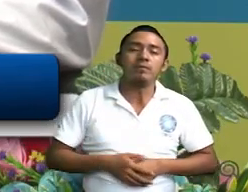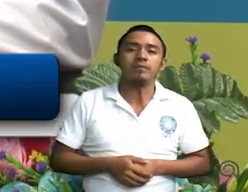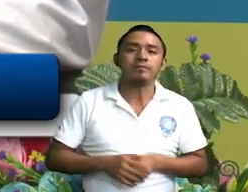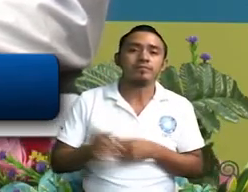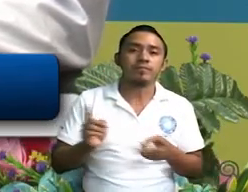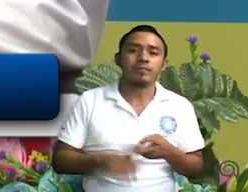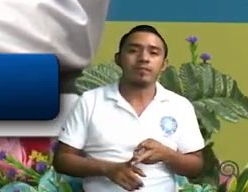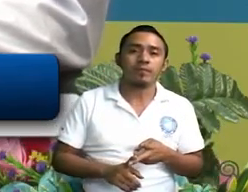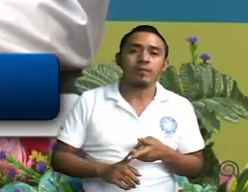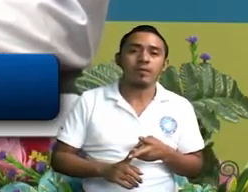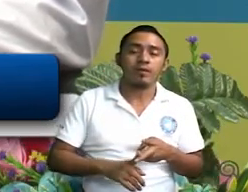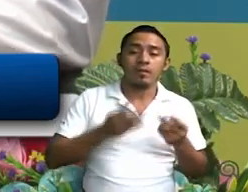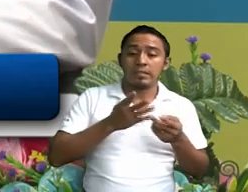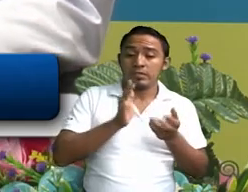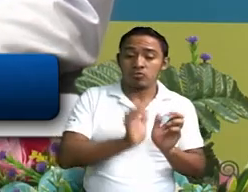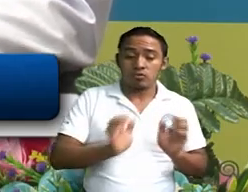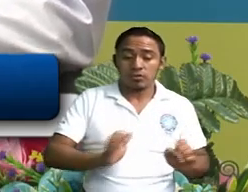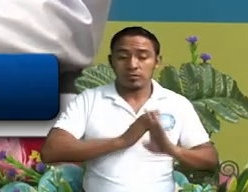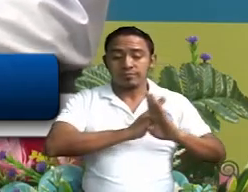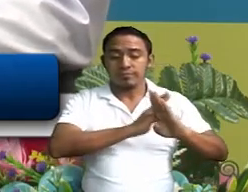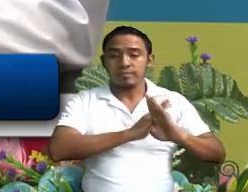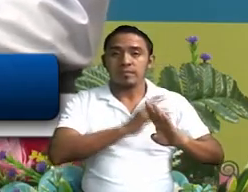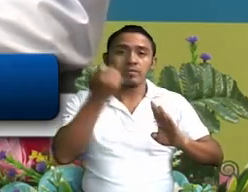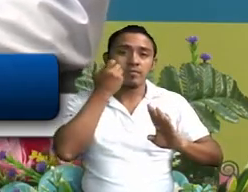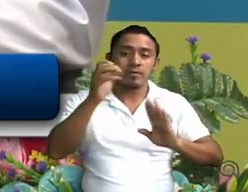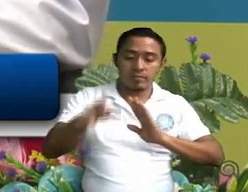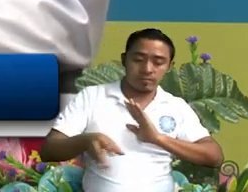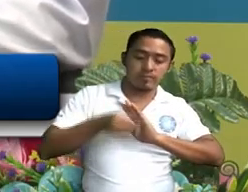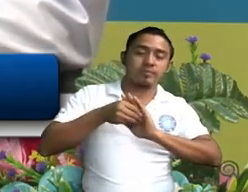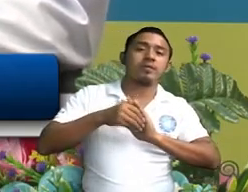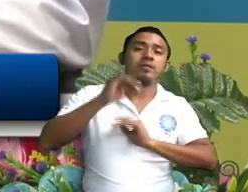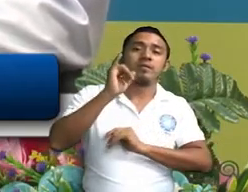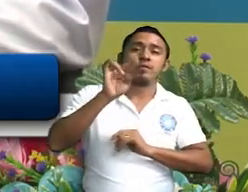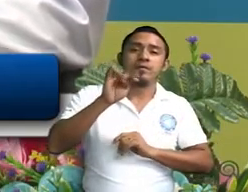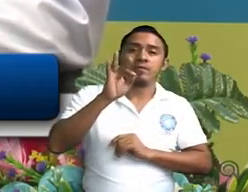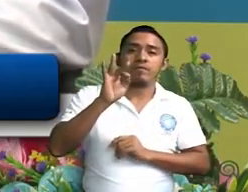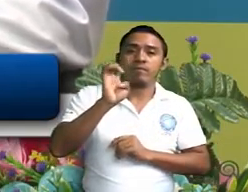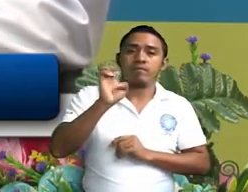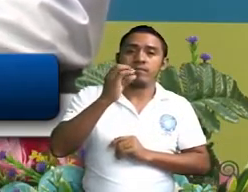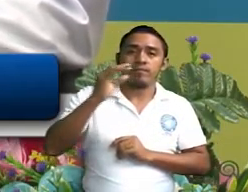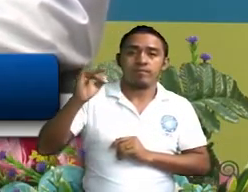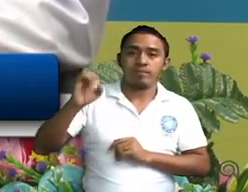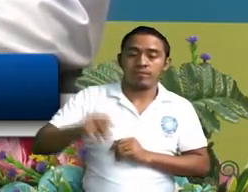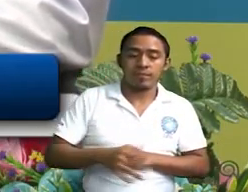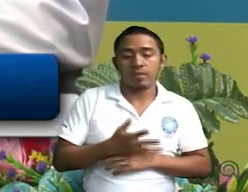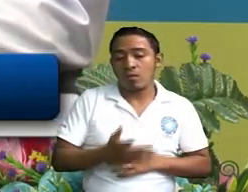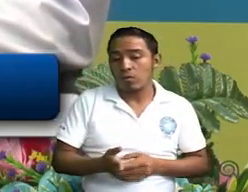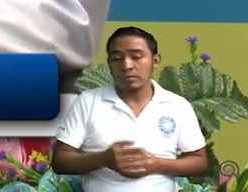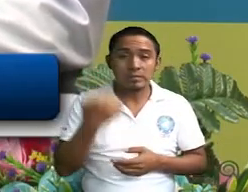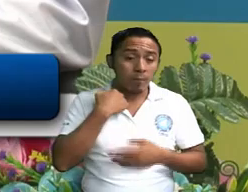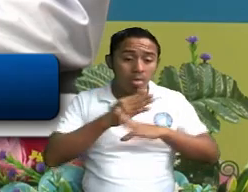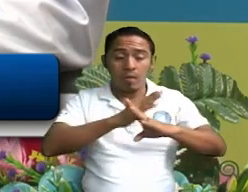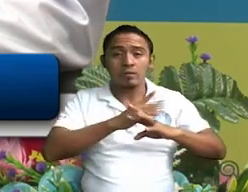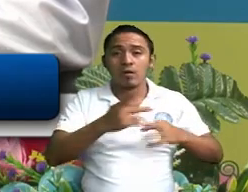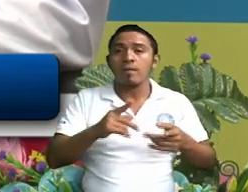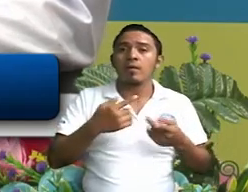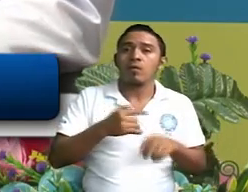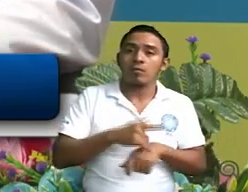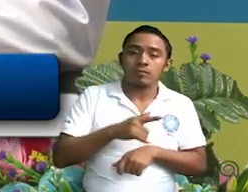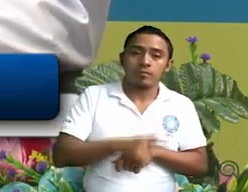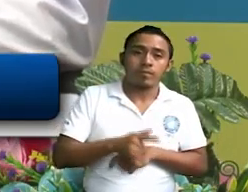son los procesos infecciosos, porque desgraciadamente, pues, no podemos tener a los niños tampoco en una burbuja, tienen que crear sus propias defensas,